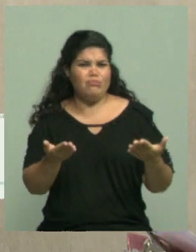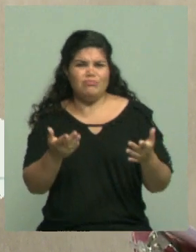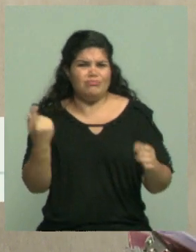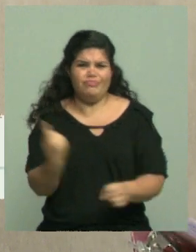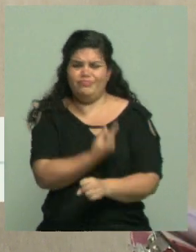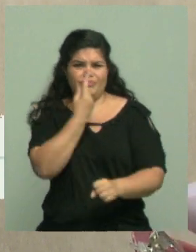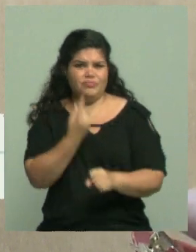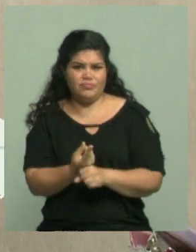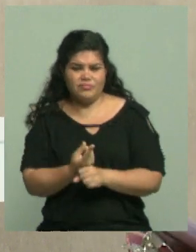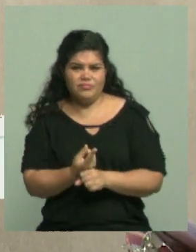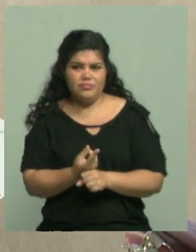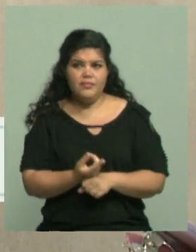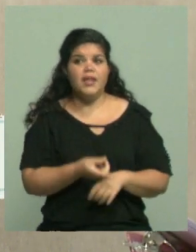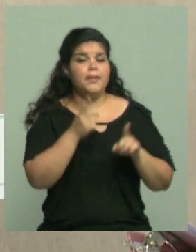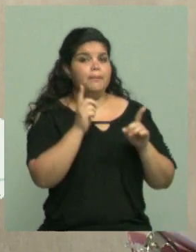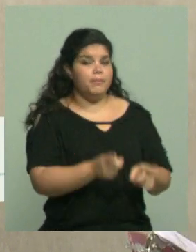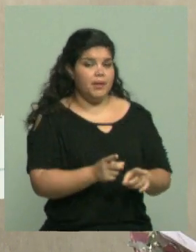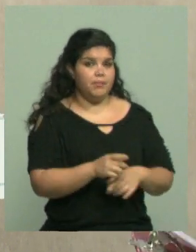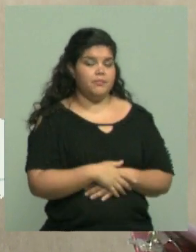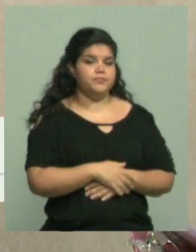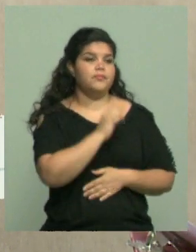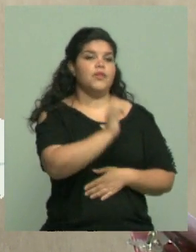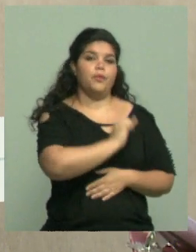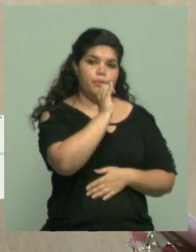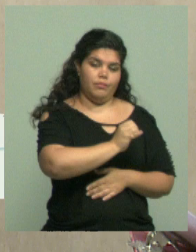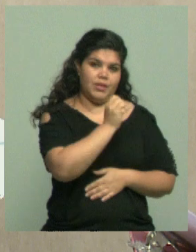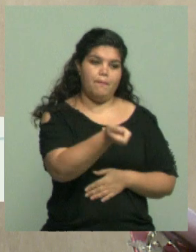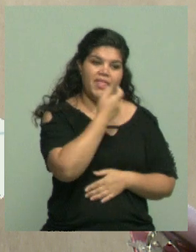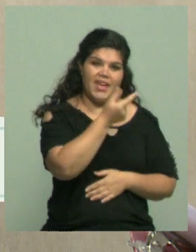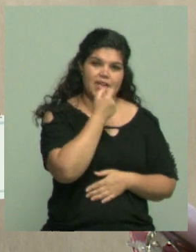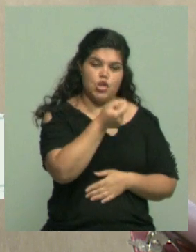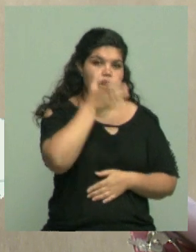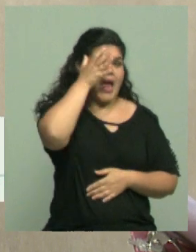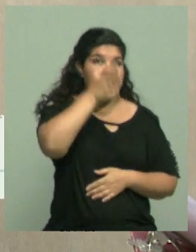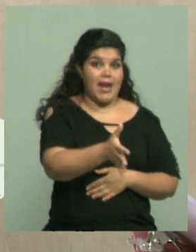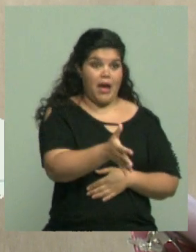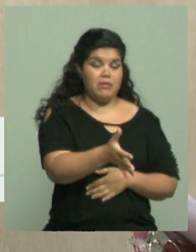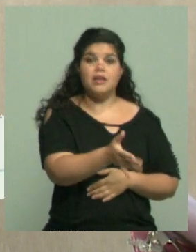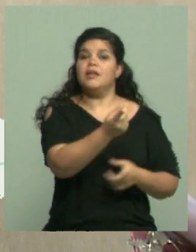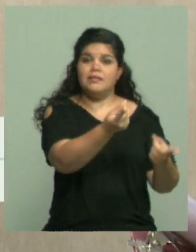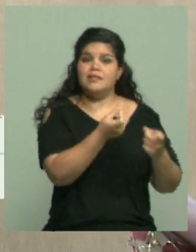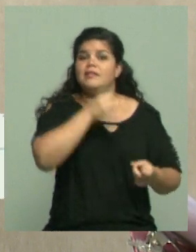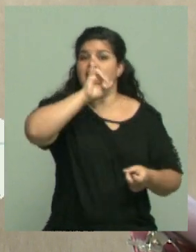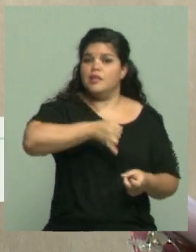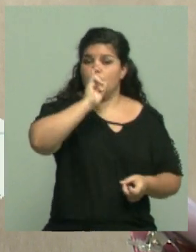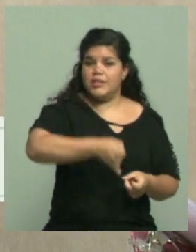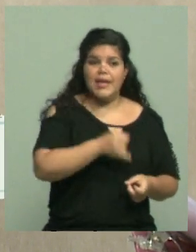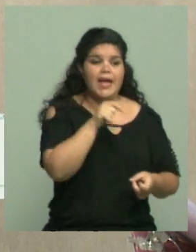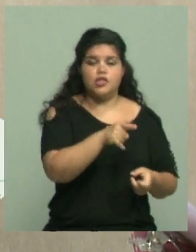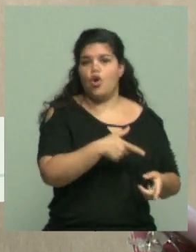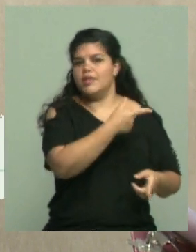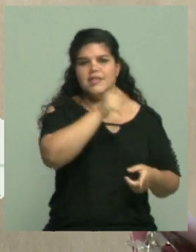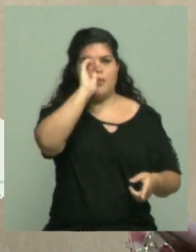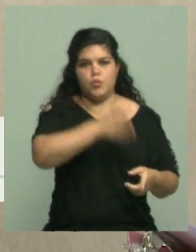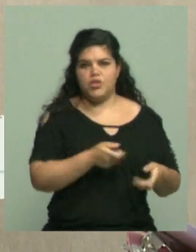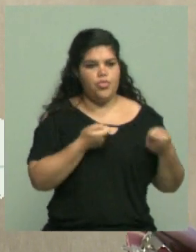sí. O sea, no estamos hablando de alta complejidad, que eso sí se va a mantener, según la información que se leyó, se va a mantener al